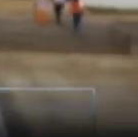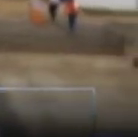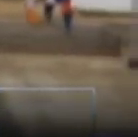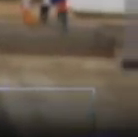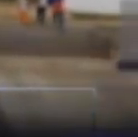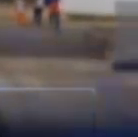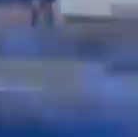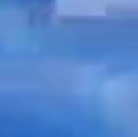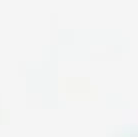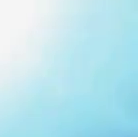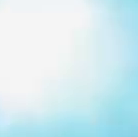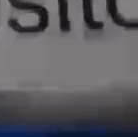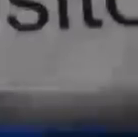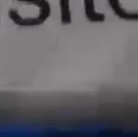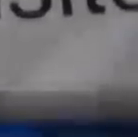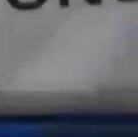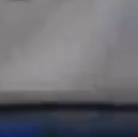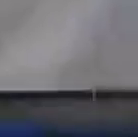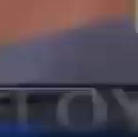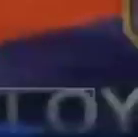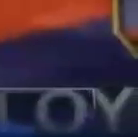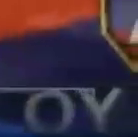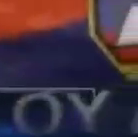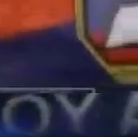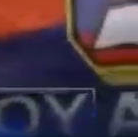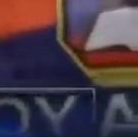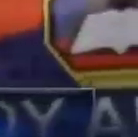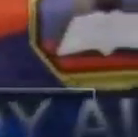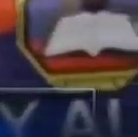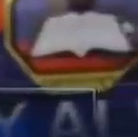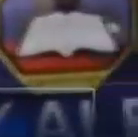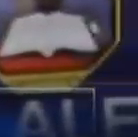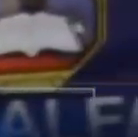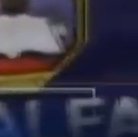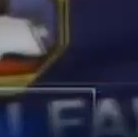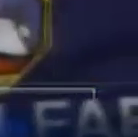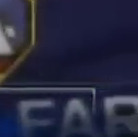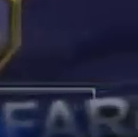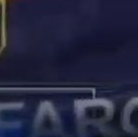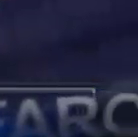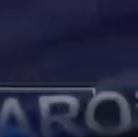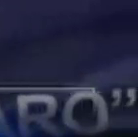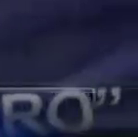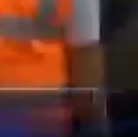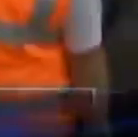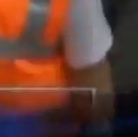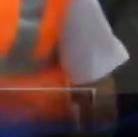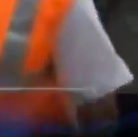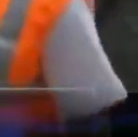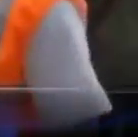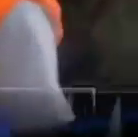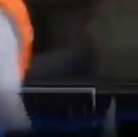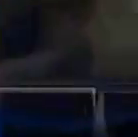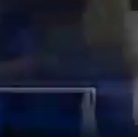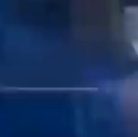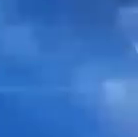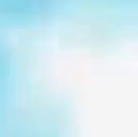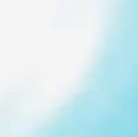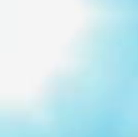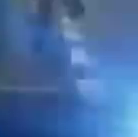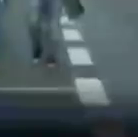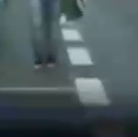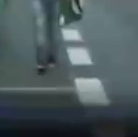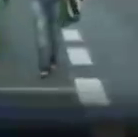la provincia del Guayas. Promover buenos hábitos en la ciudadanía es el objetivo de estos estudiantes de varias ciudades del